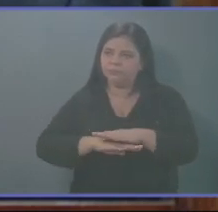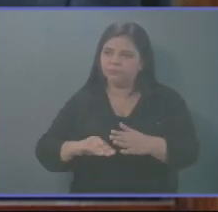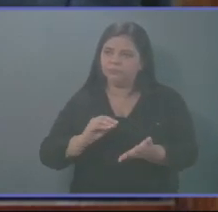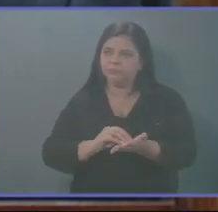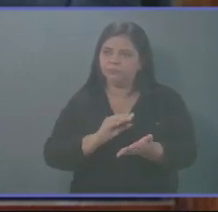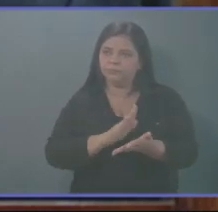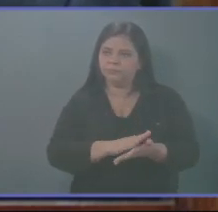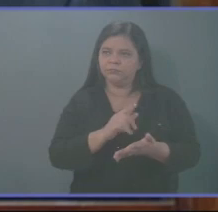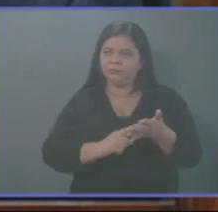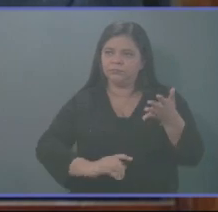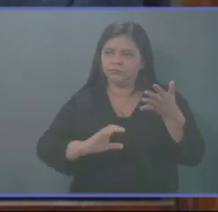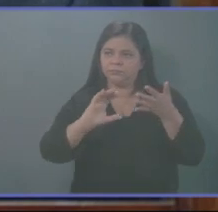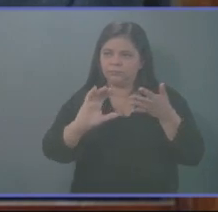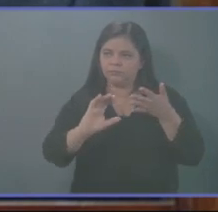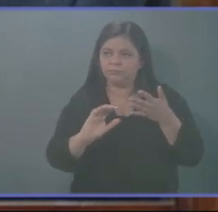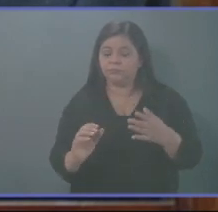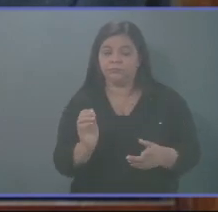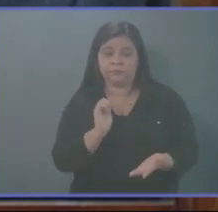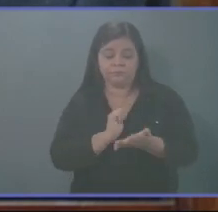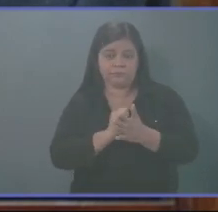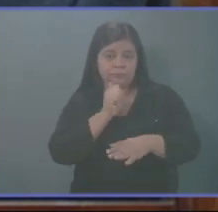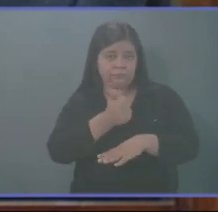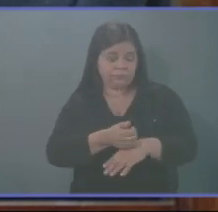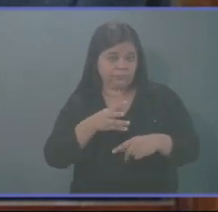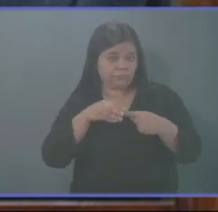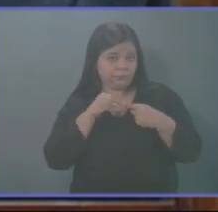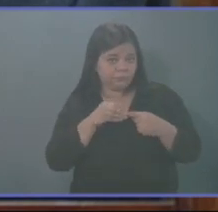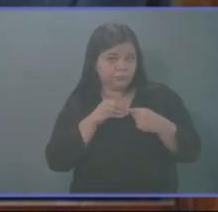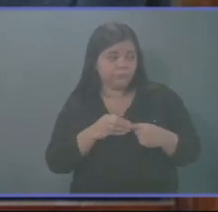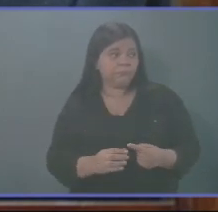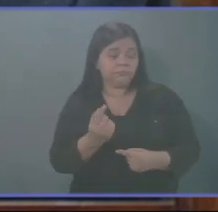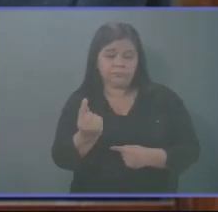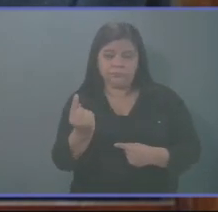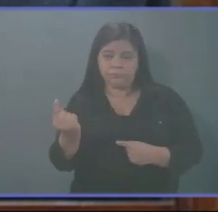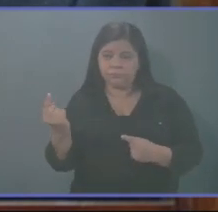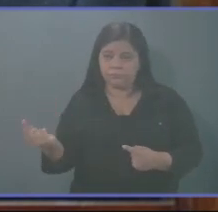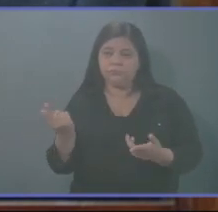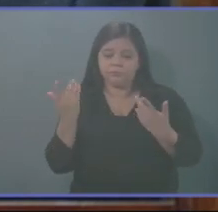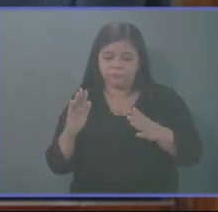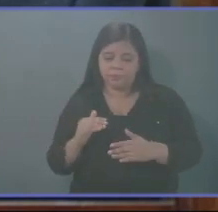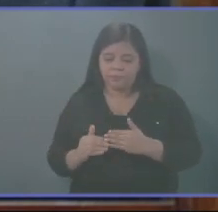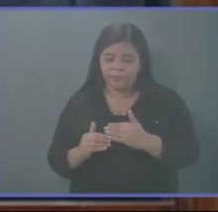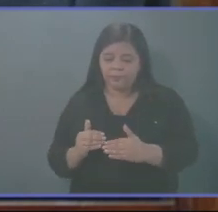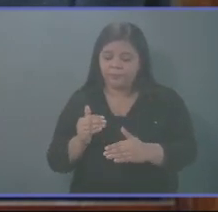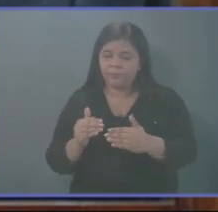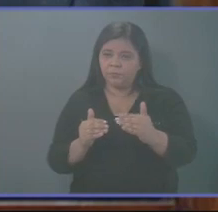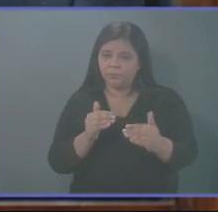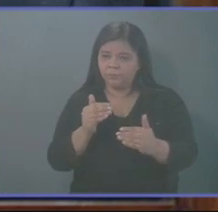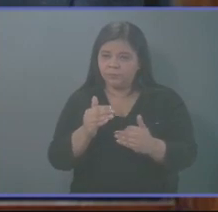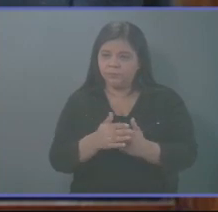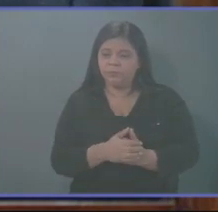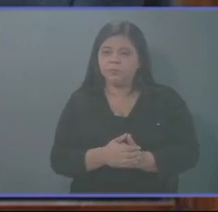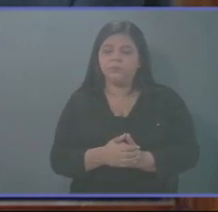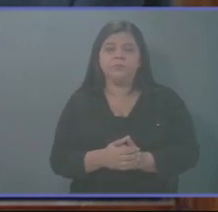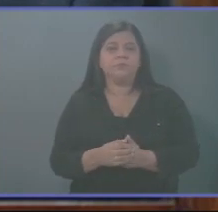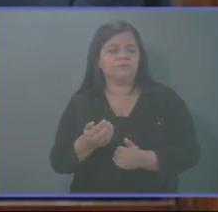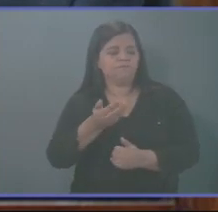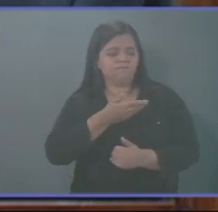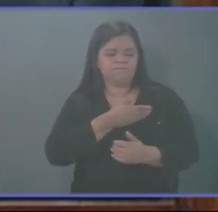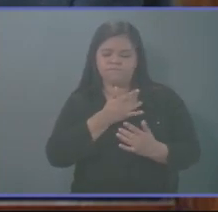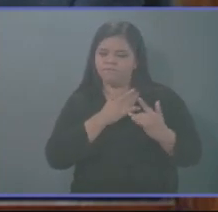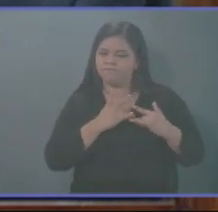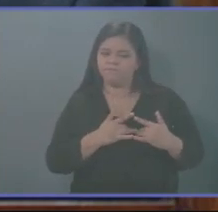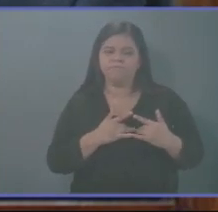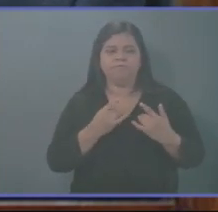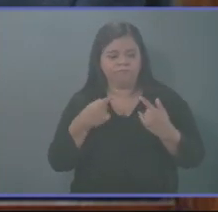Constitución. Principalmente se ha tomado en cuenta que toda persona sometida a un proceso o procedimiento es inocente y se mantendrá como